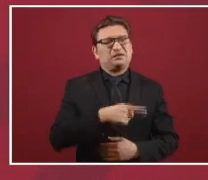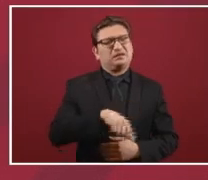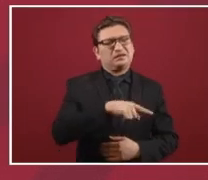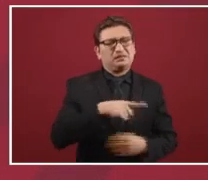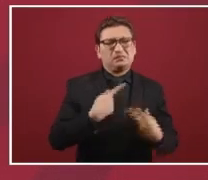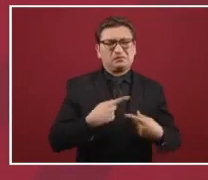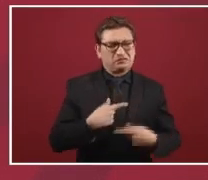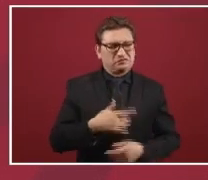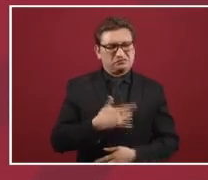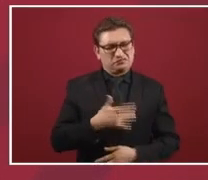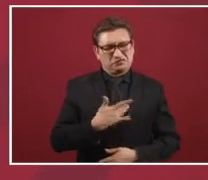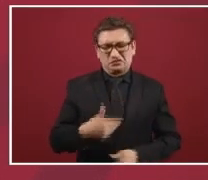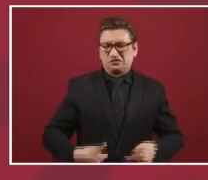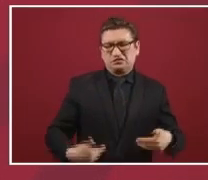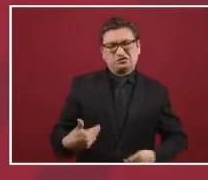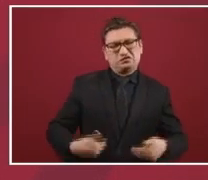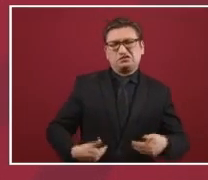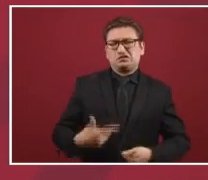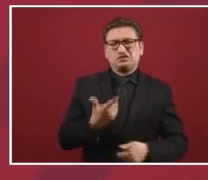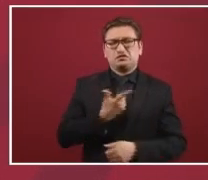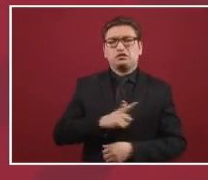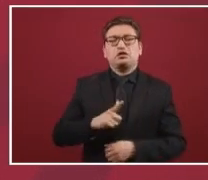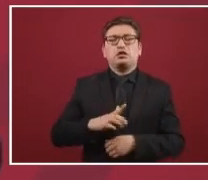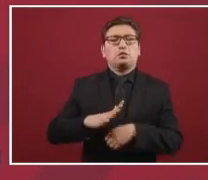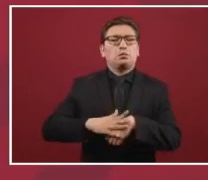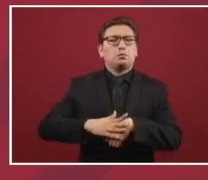inconforme porque no pudo